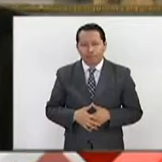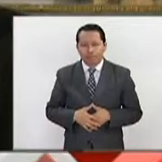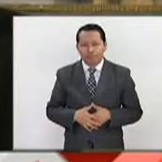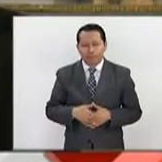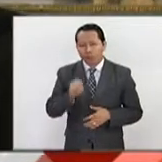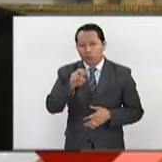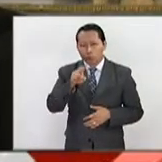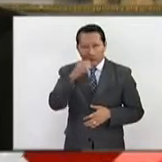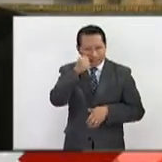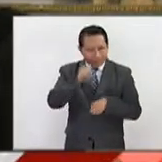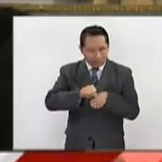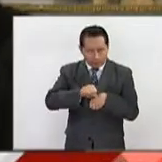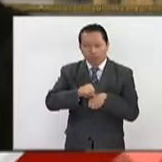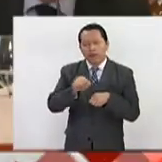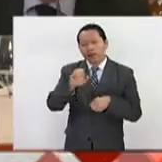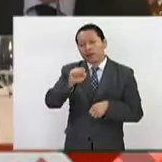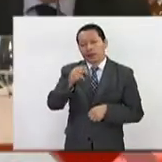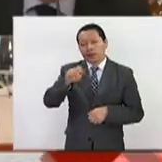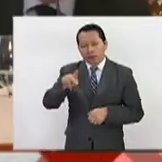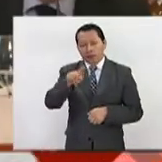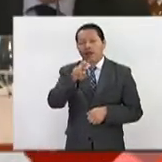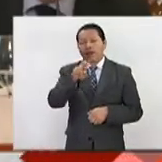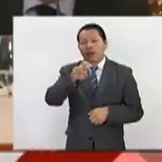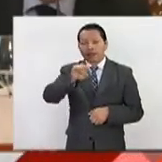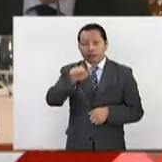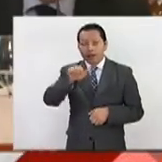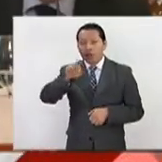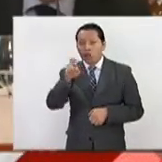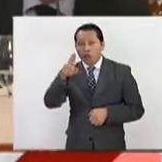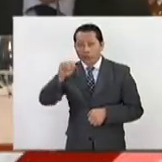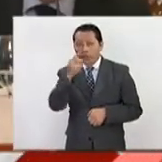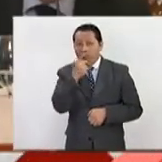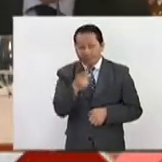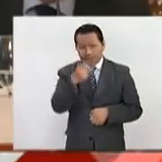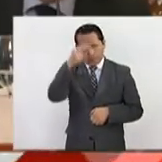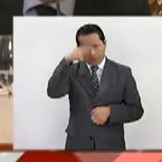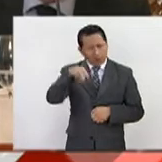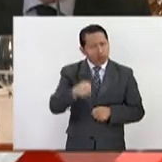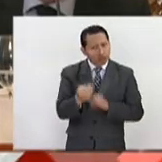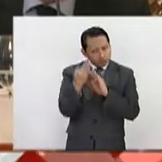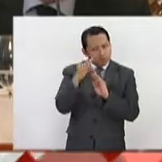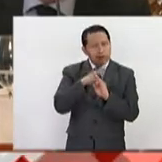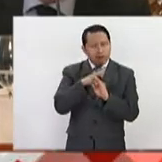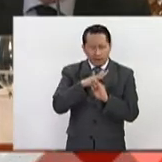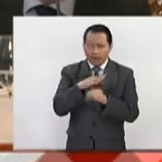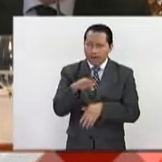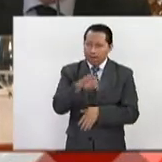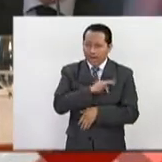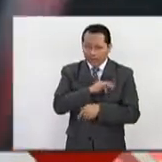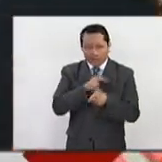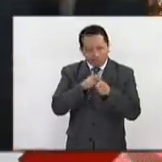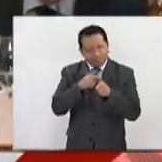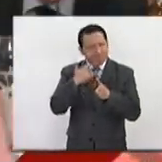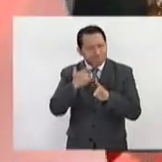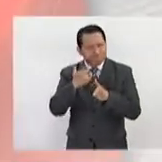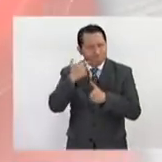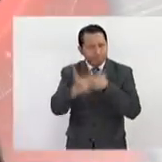La subsecretaria de Hacienda, Vanessa Rubio, afirmó que México ha enfrentado con fortaleza el escenario económico mundial.